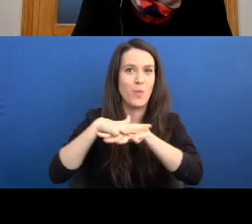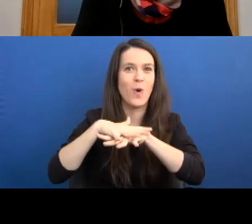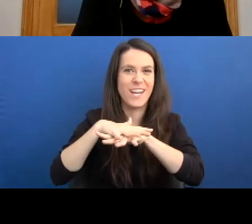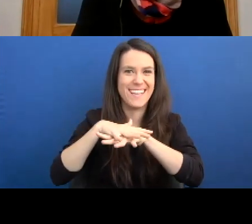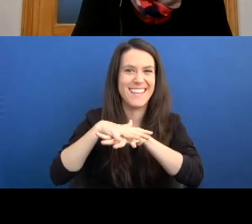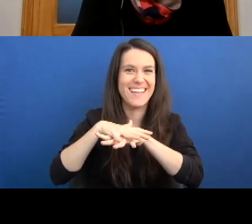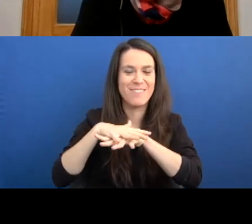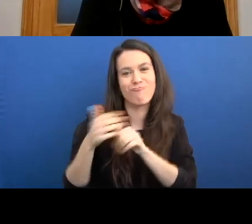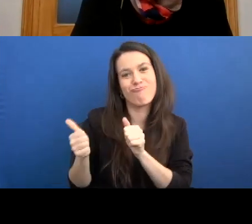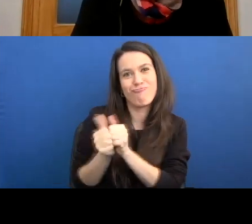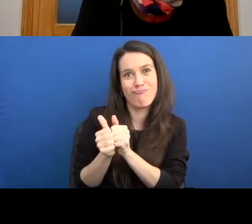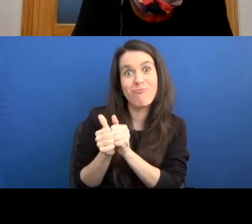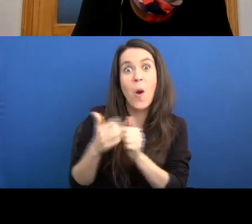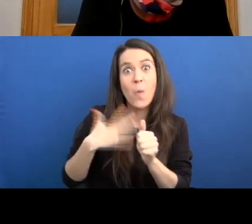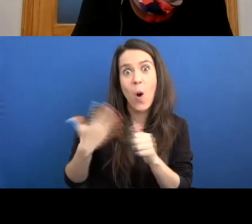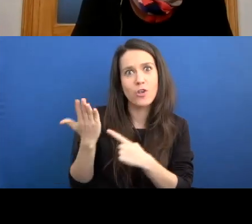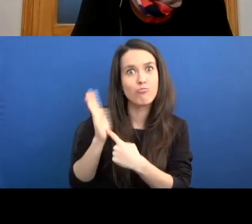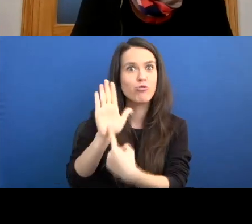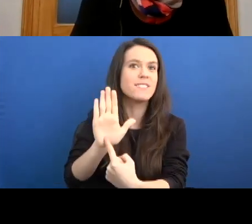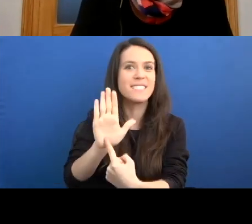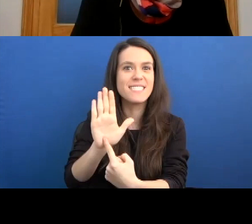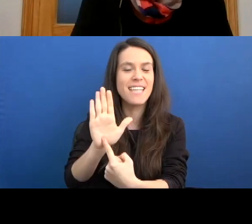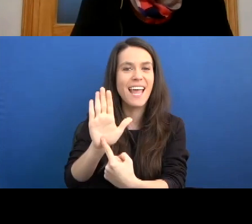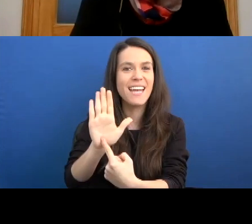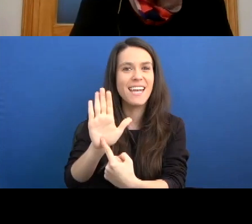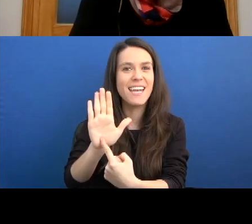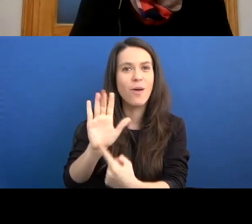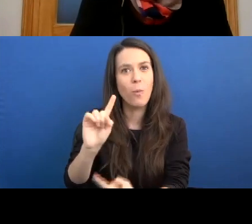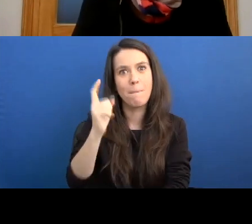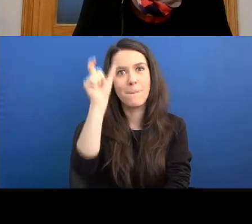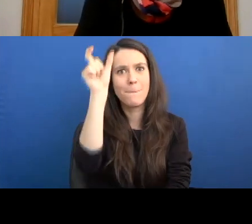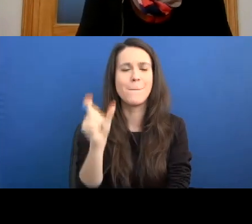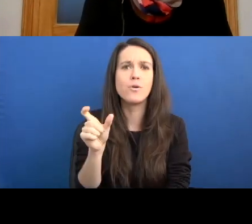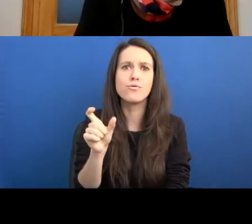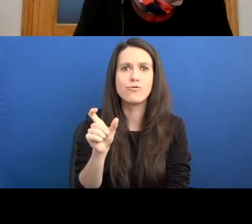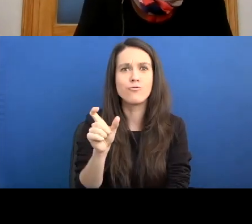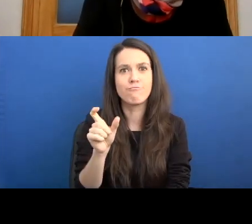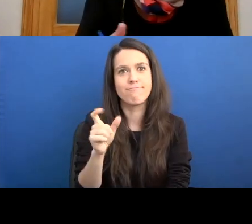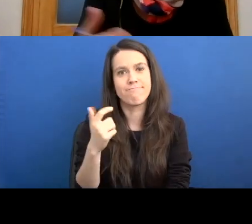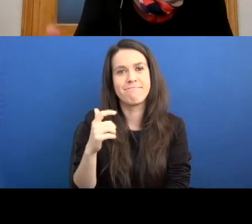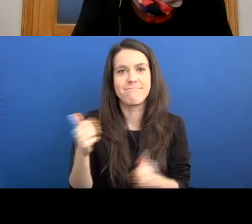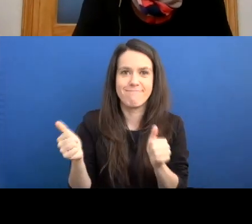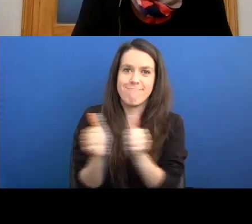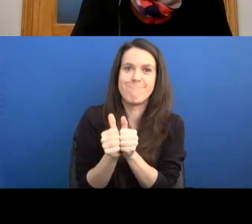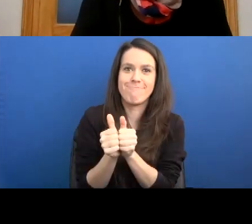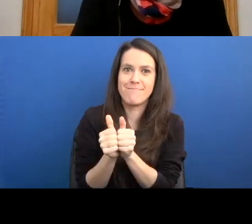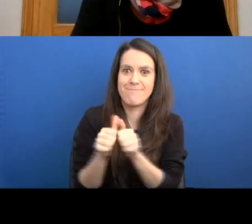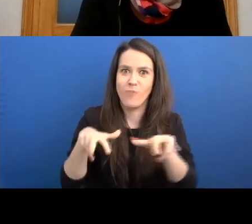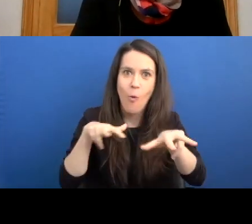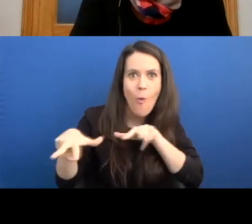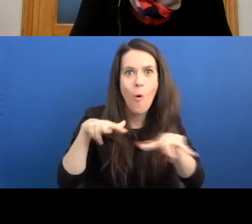de lengua de signos de AIC. El día de hoy quisiera presentar a uno de nuestros aliados más